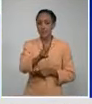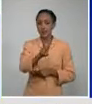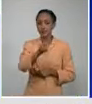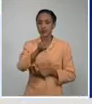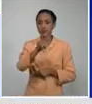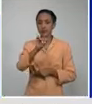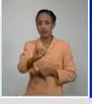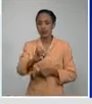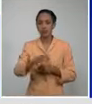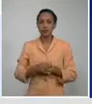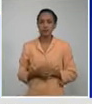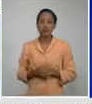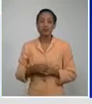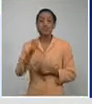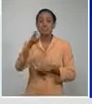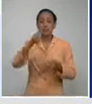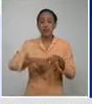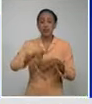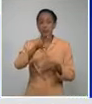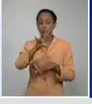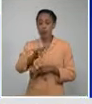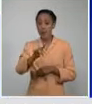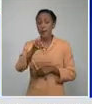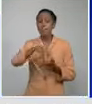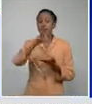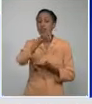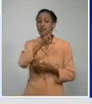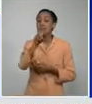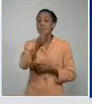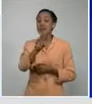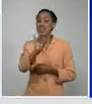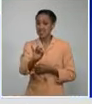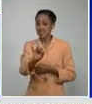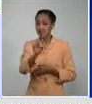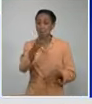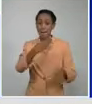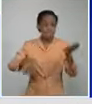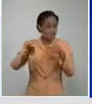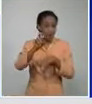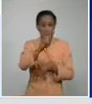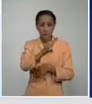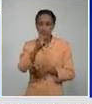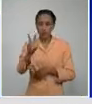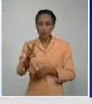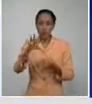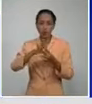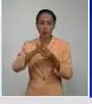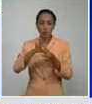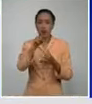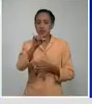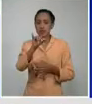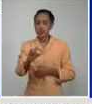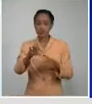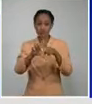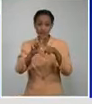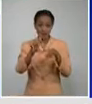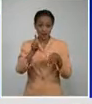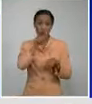Centro Habana 29, Plaza de la Revolución 27, Playa 22, Guanabacoa 16 y Regla y